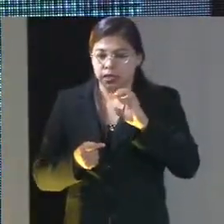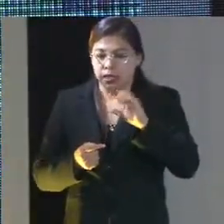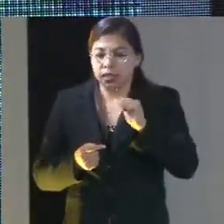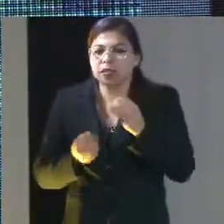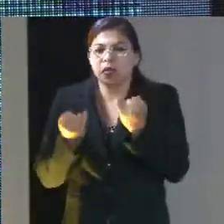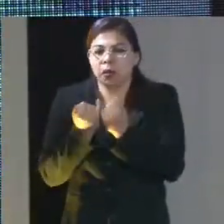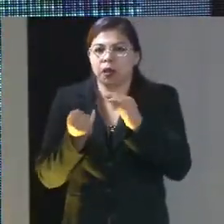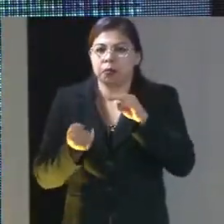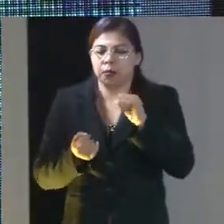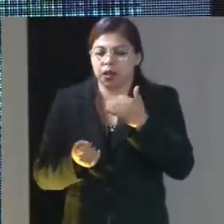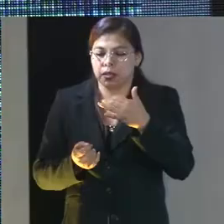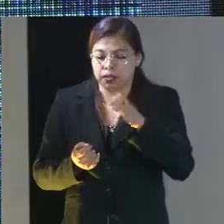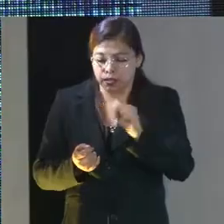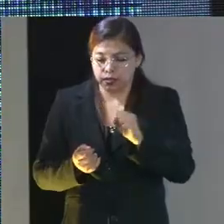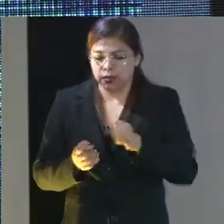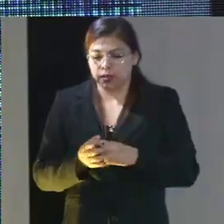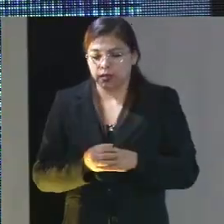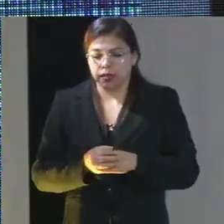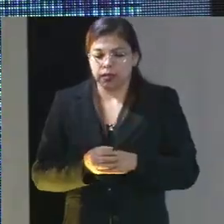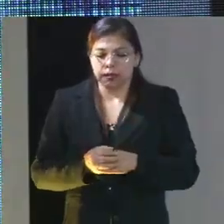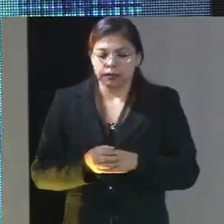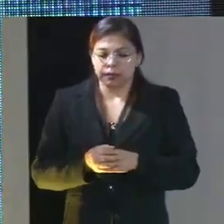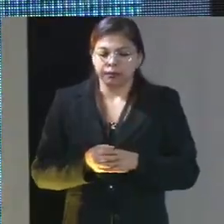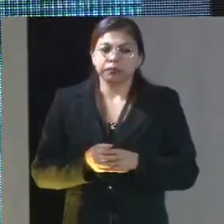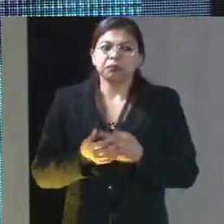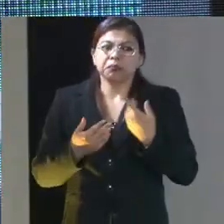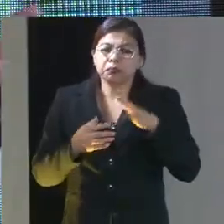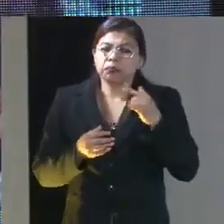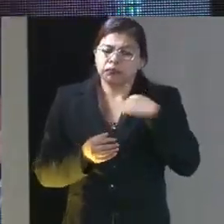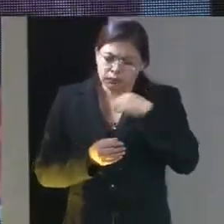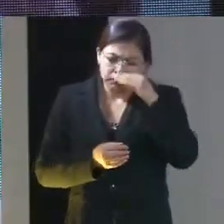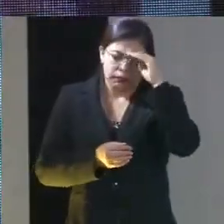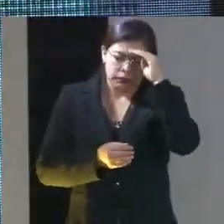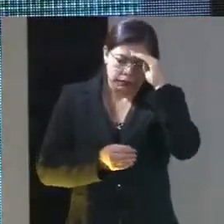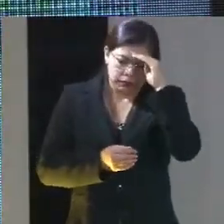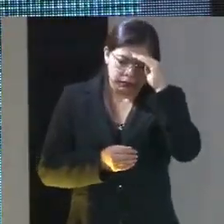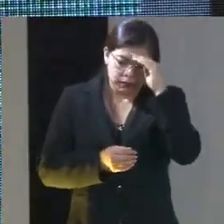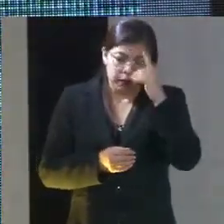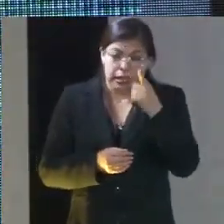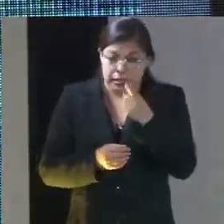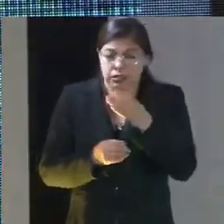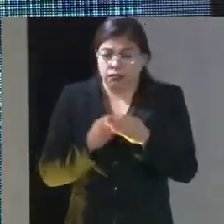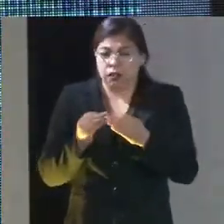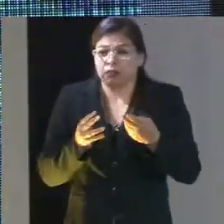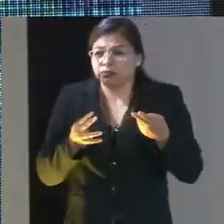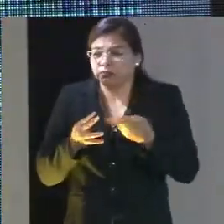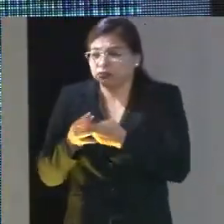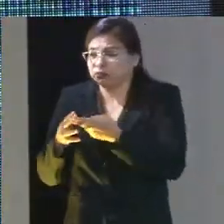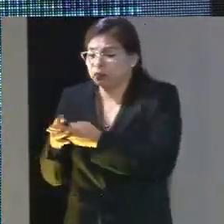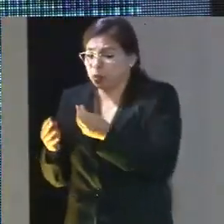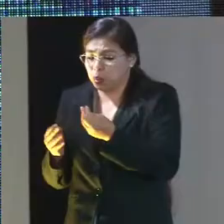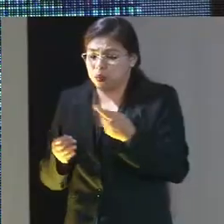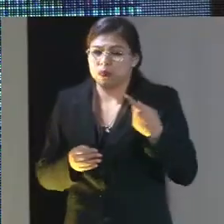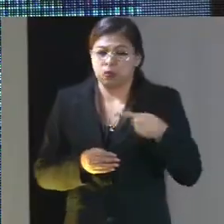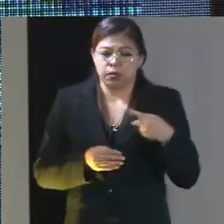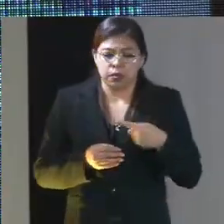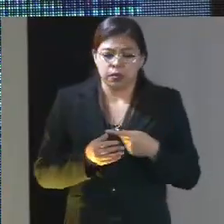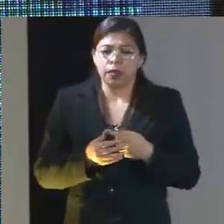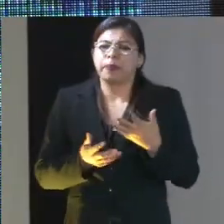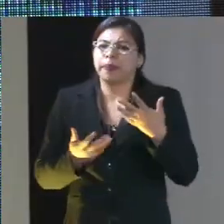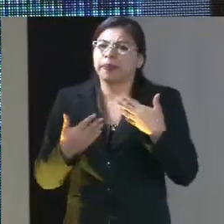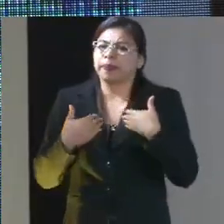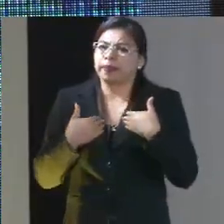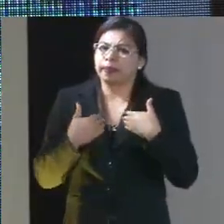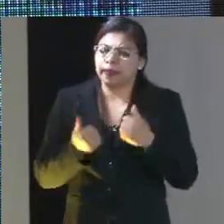mayas, y que configura, a mi juicio, un genocidio. Si por genocidio